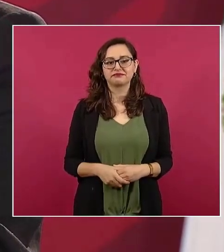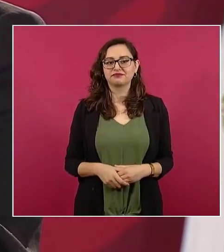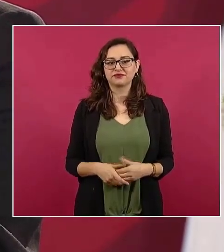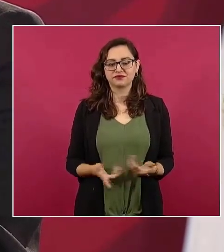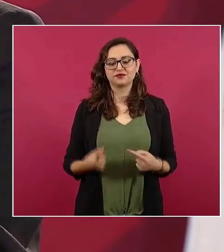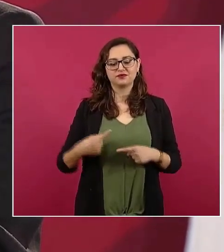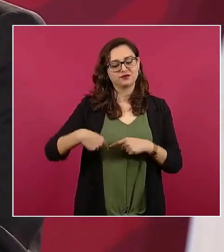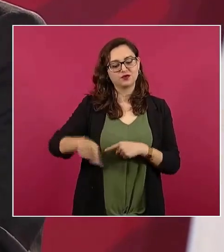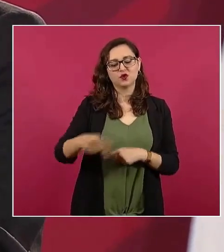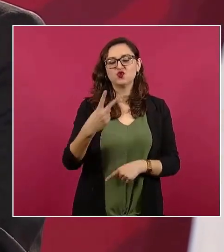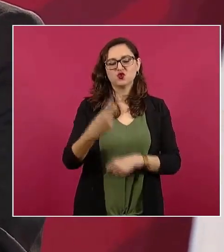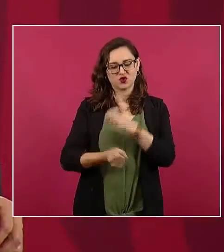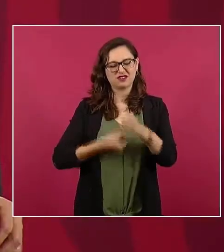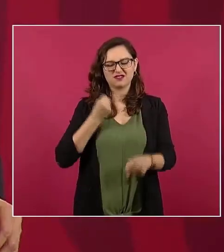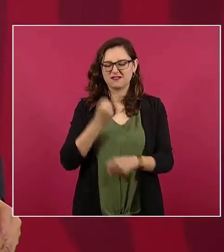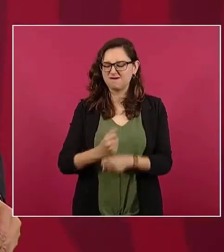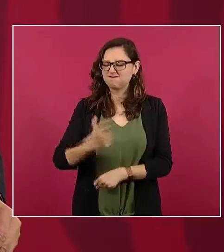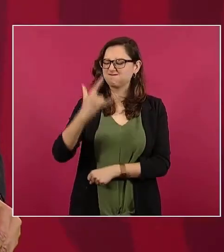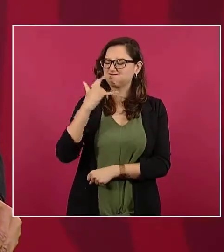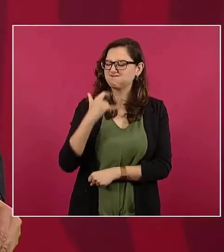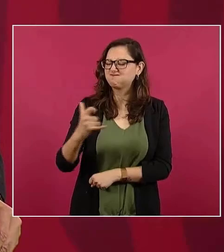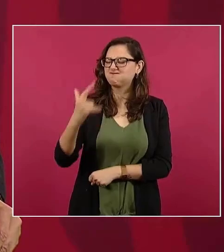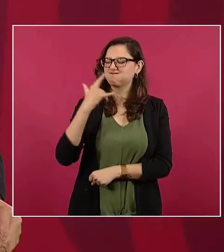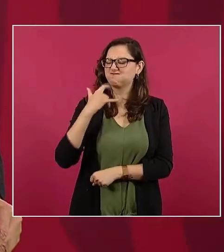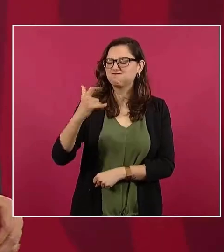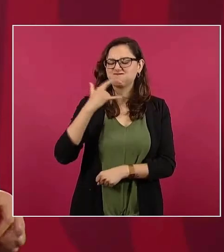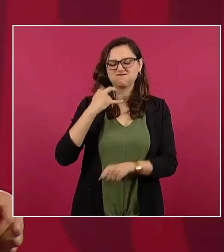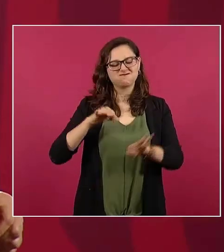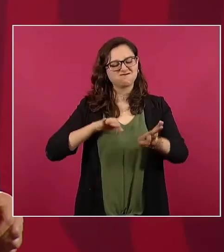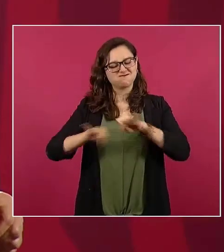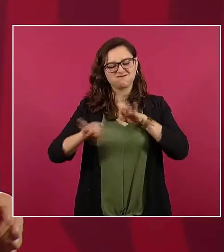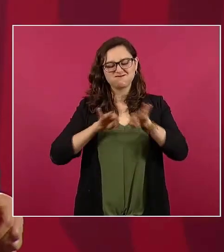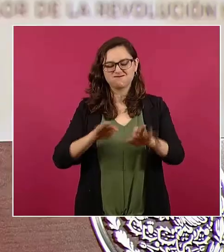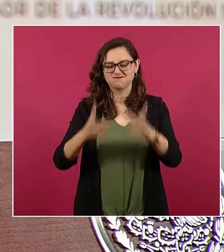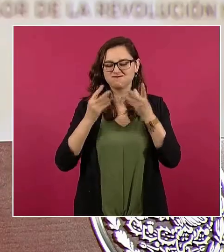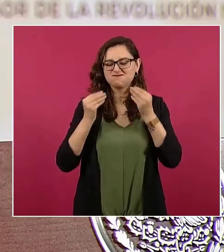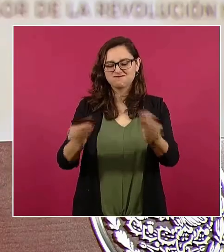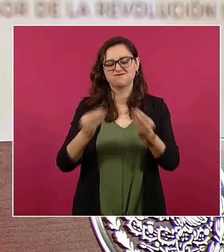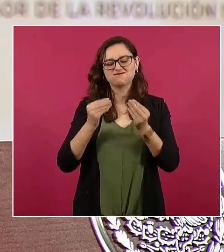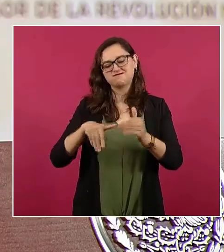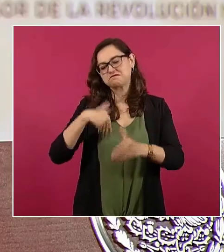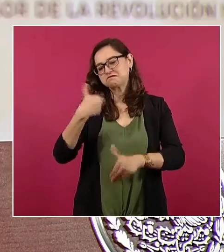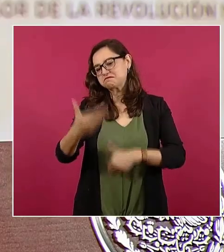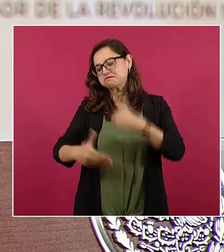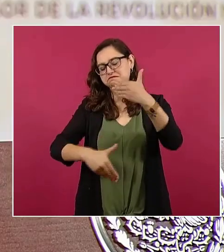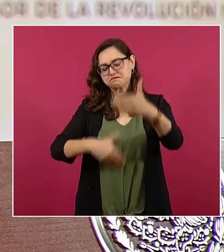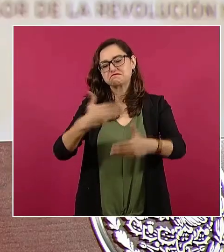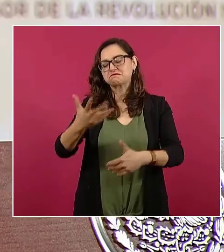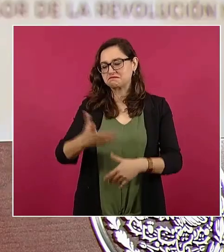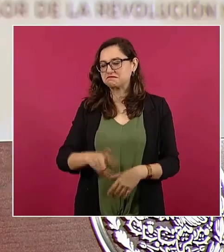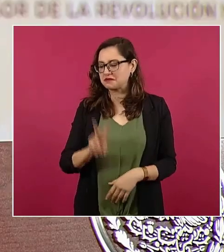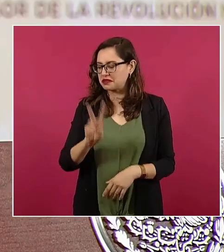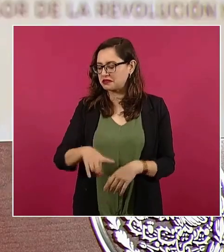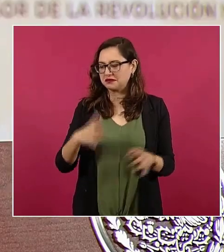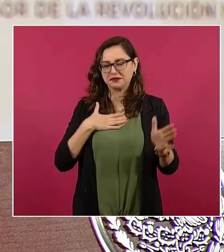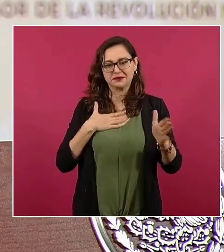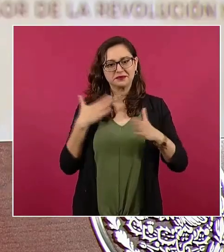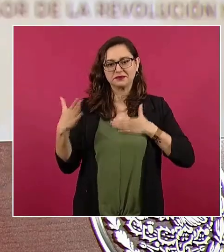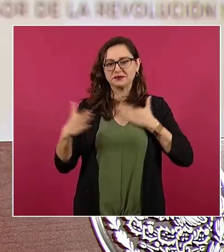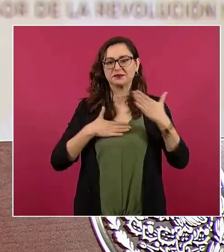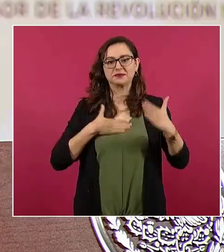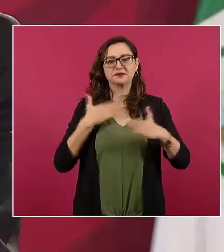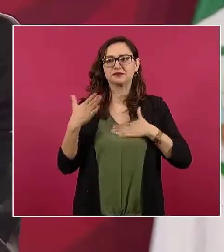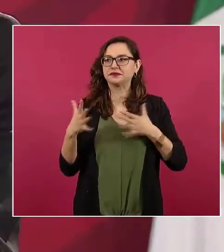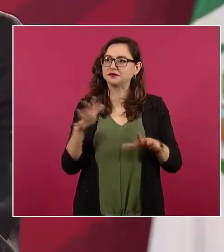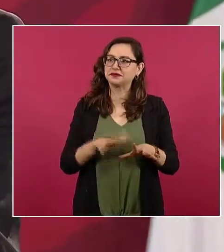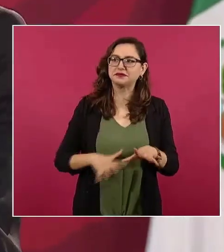Muchas cosas buenas, vamos a celebrar todavía muchas cosas más en